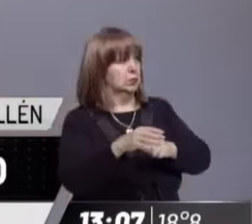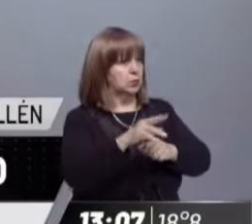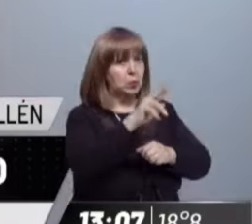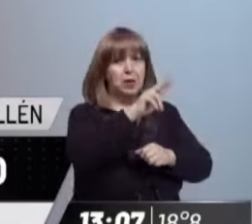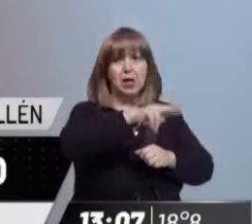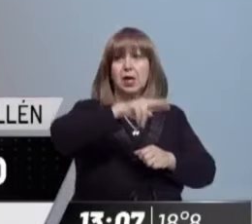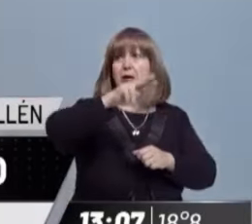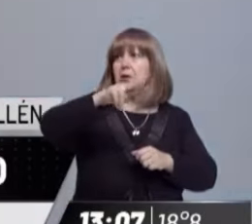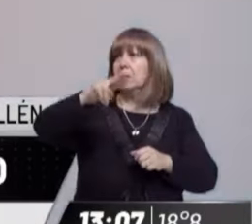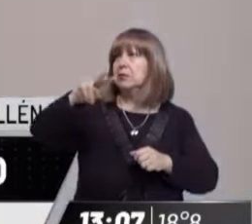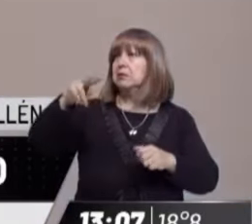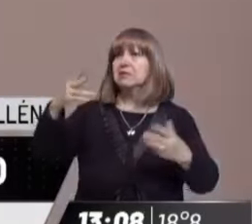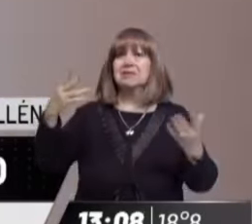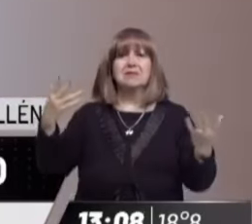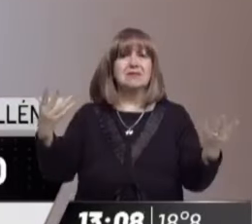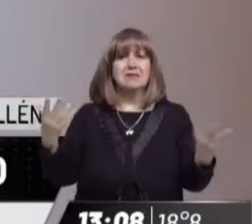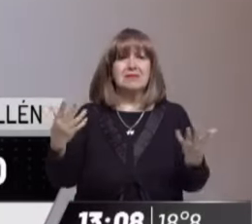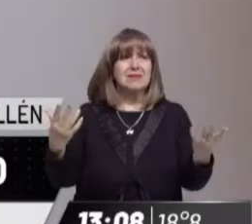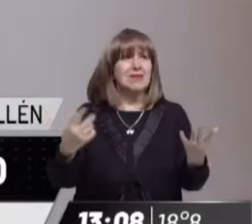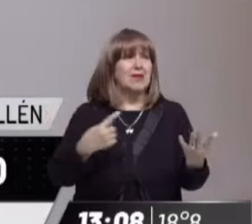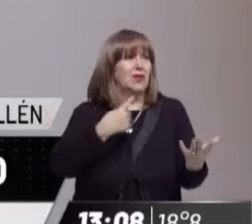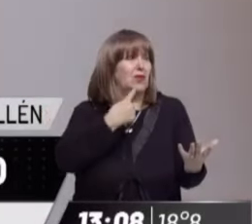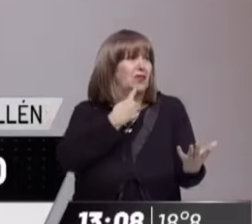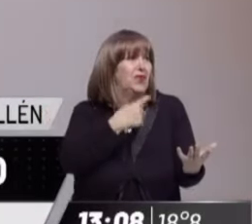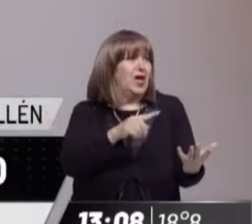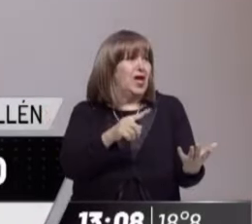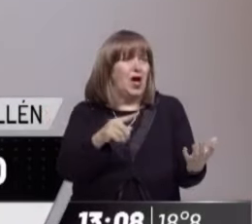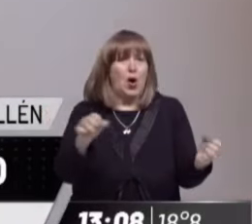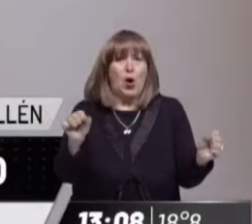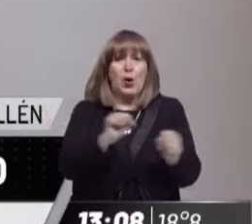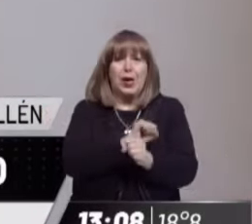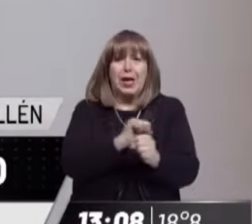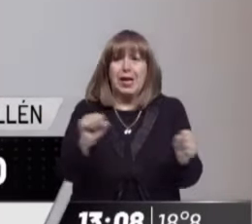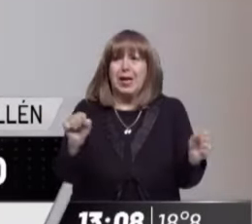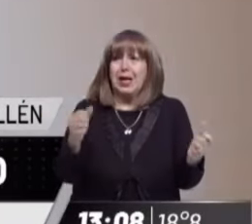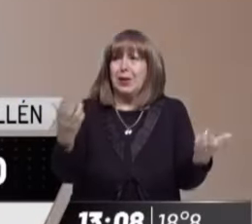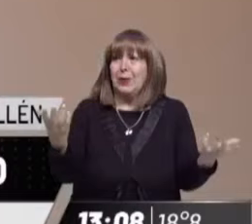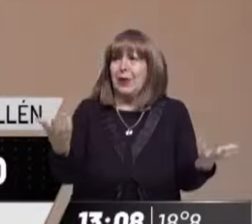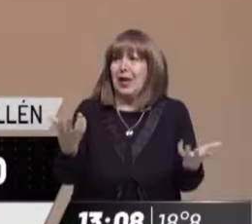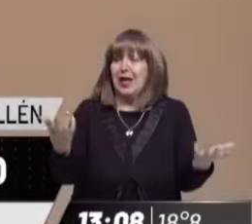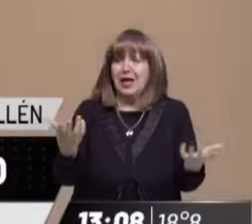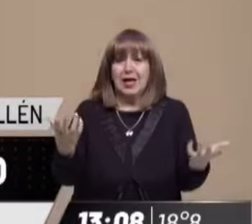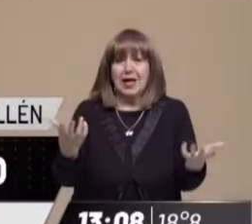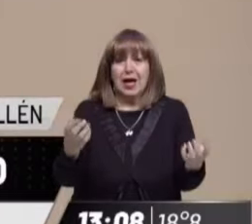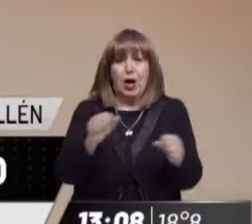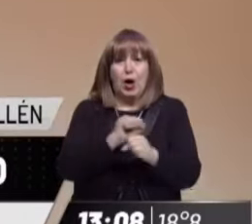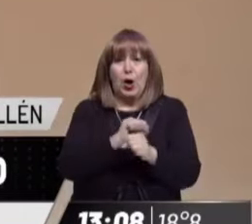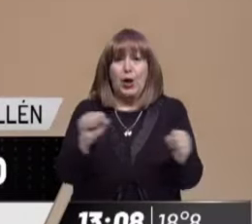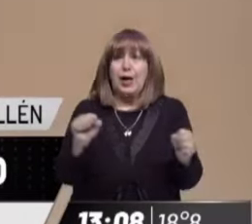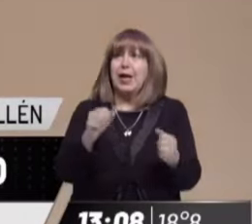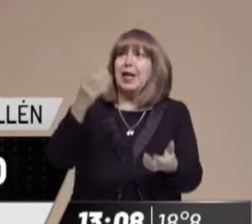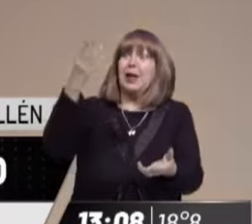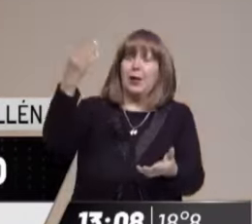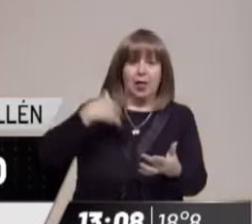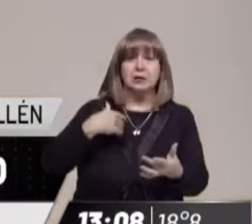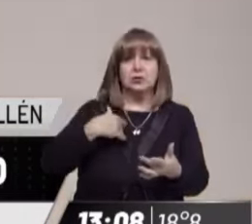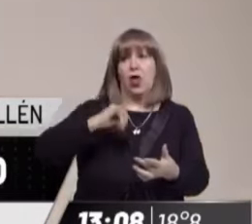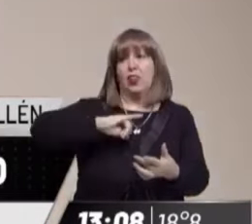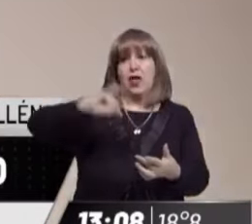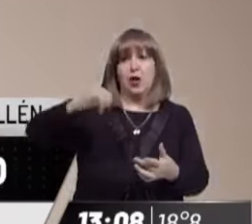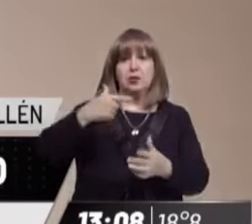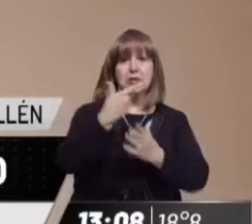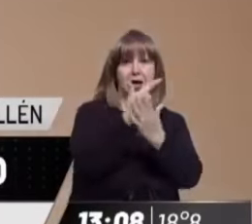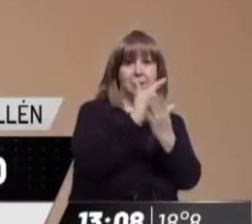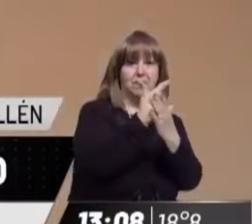un proyecto para tener el sueño de la casa propia, pero cuando llega a la casa está entregada de esta manera, que termina siendo